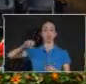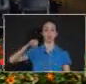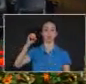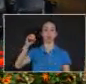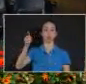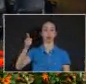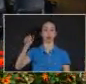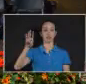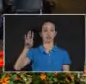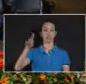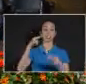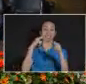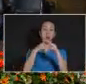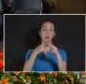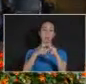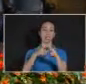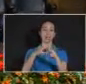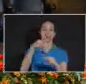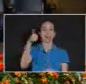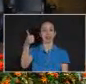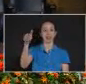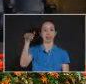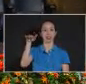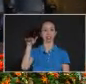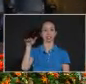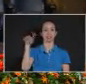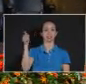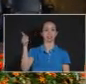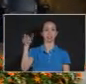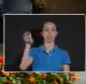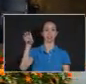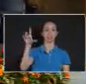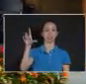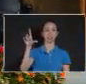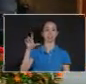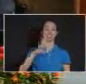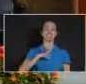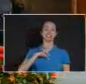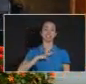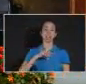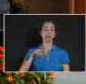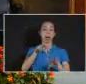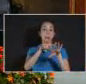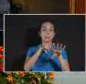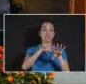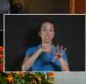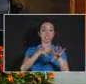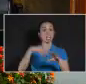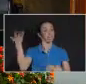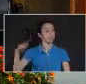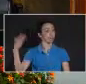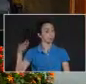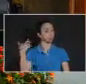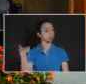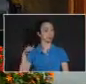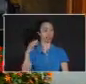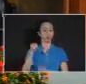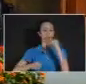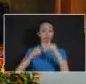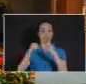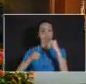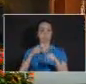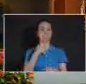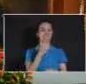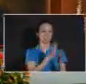Asael. Y tenía unos pies ligeros para correr, dice la Biblia. Y entonces